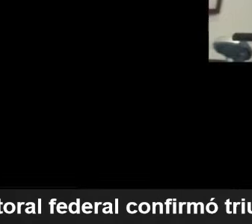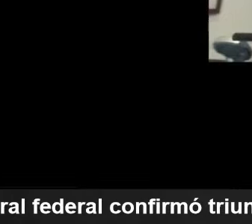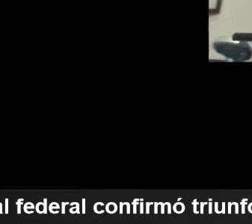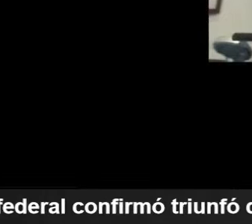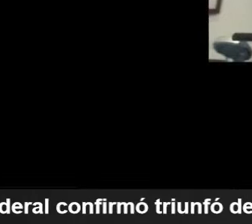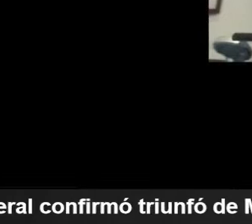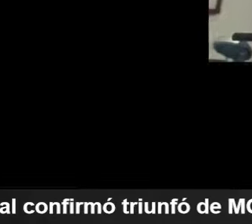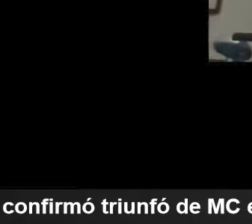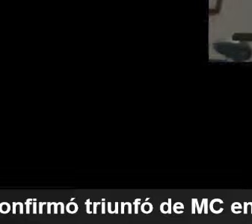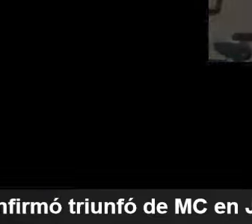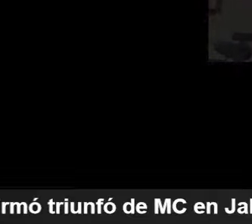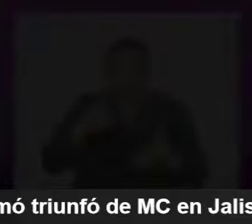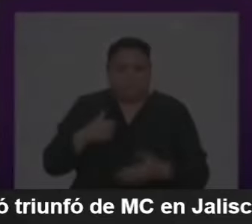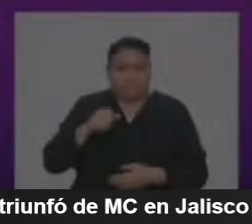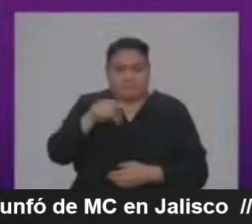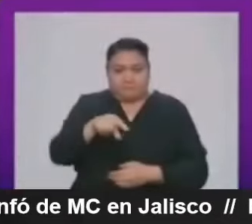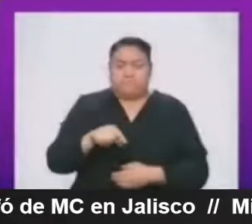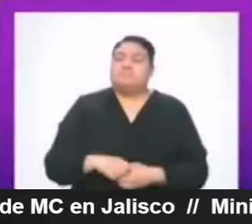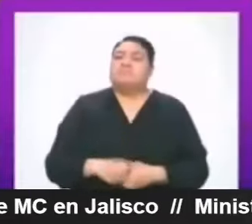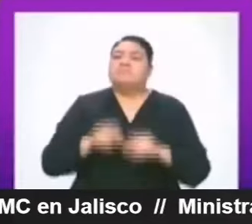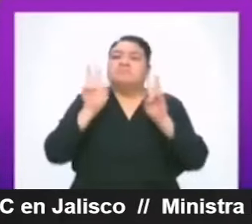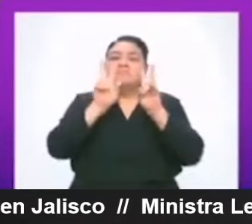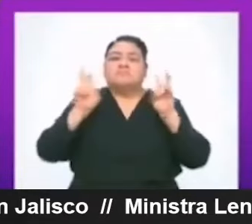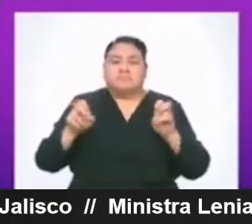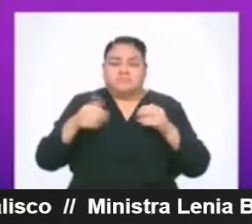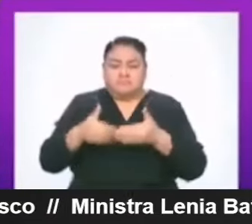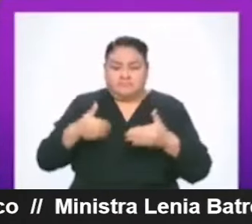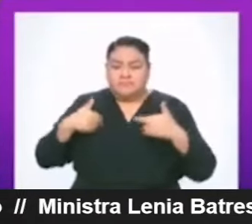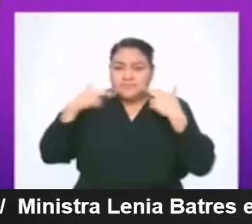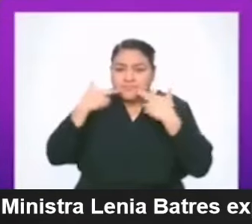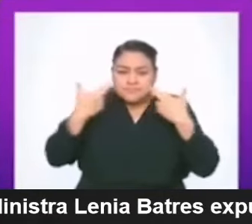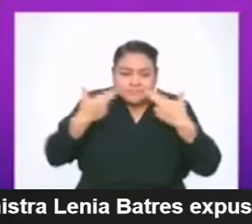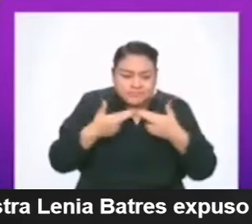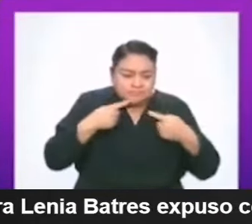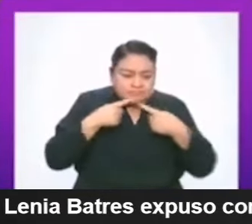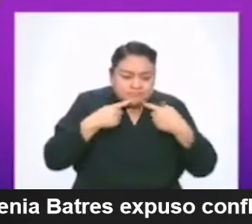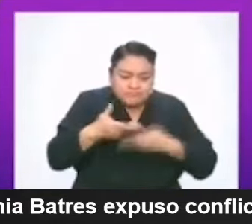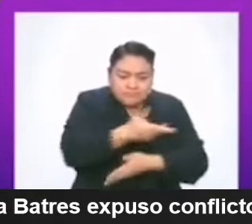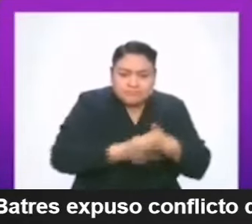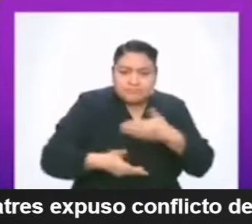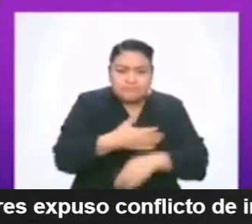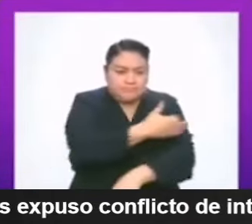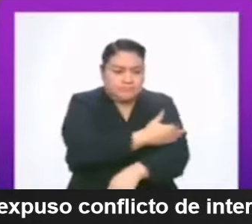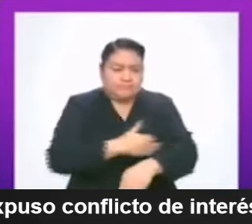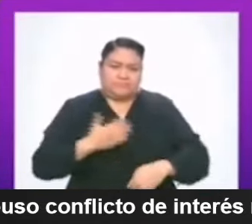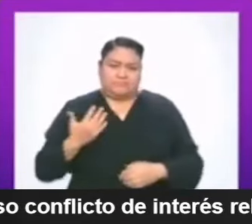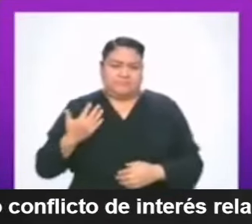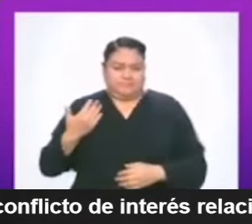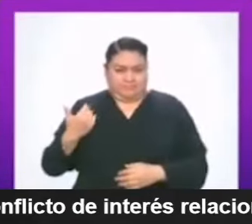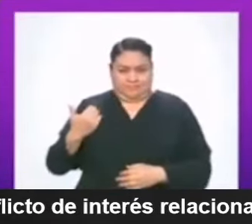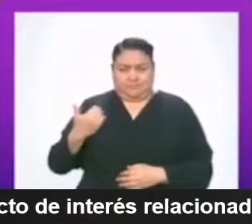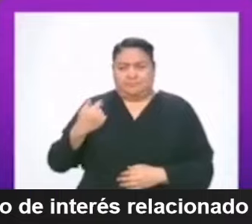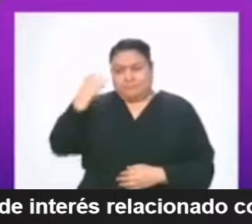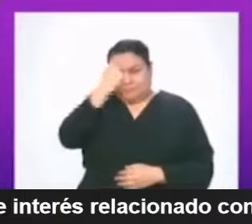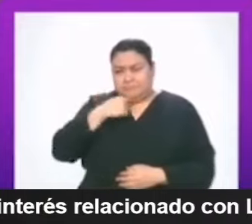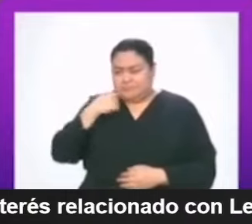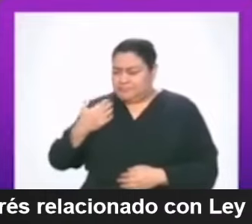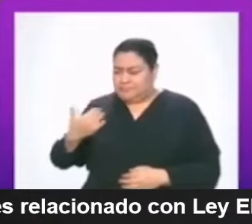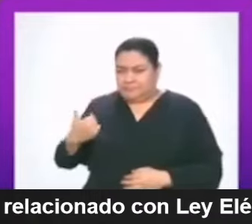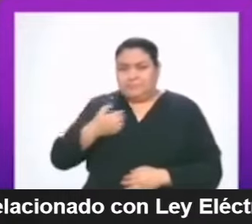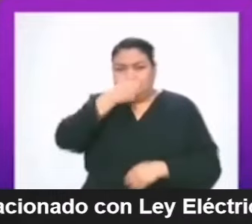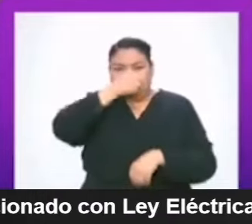escucharlo y regresamos. La reunión de trabajo que tuvimos esta tarde, hace unas horas, con la